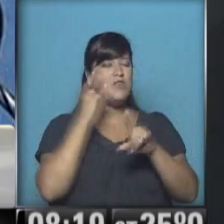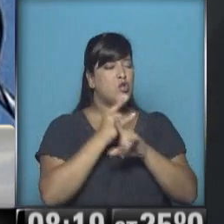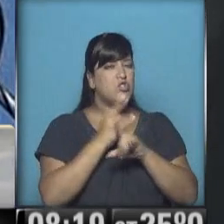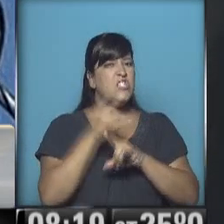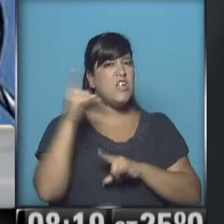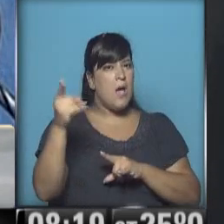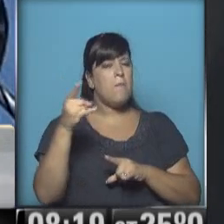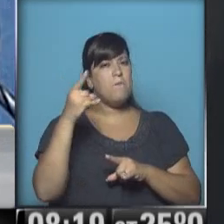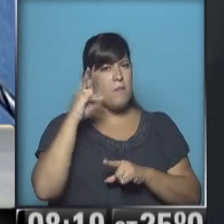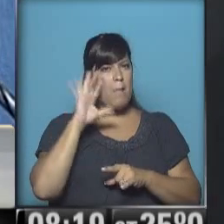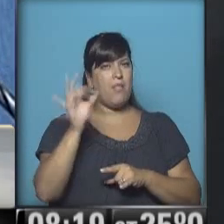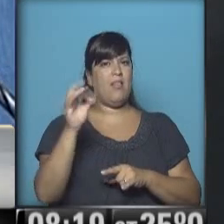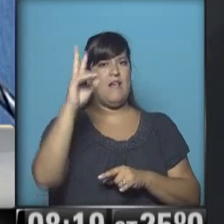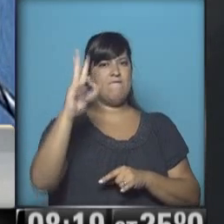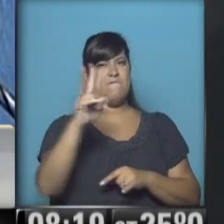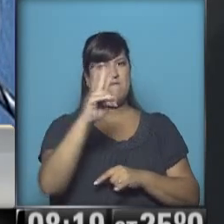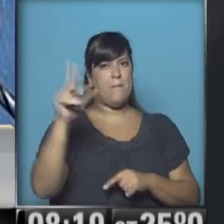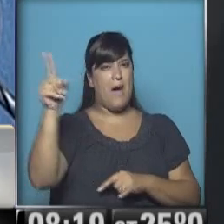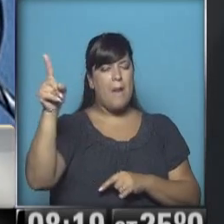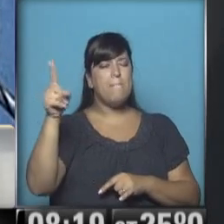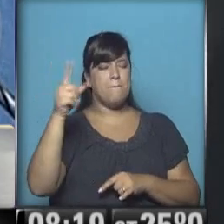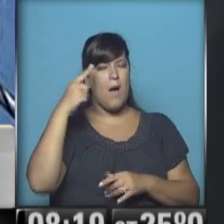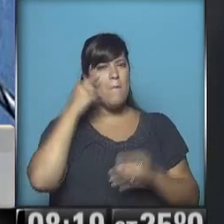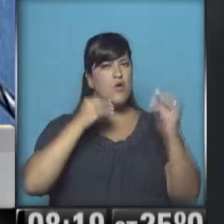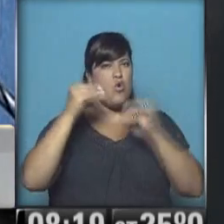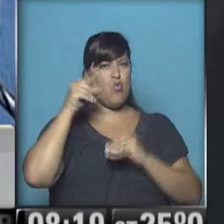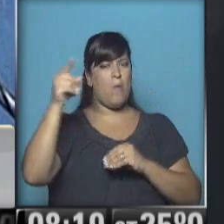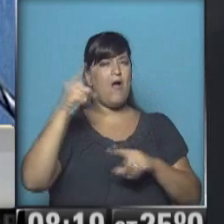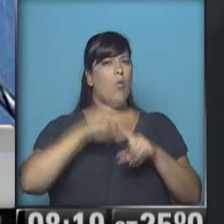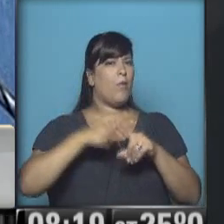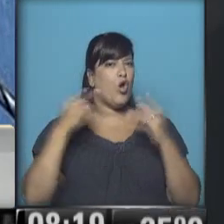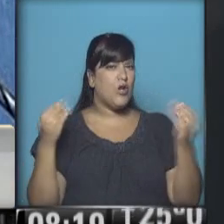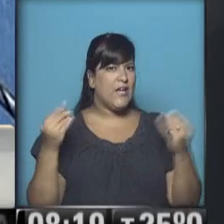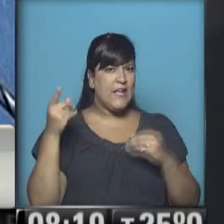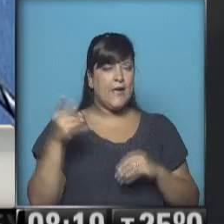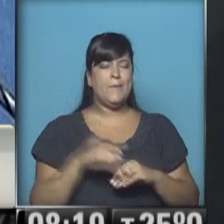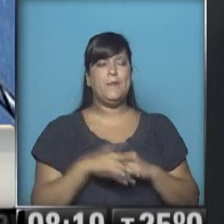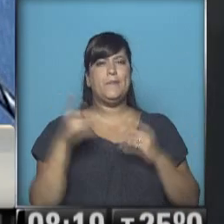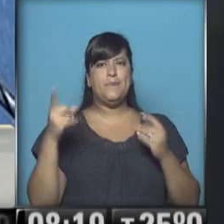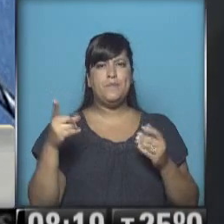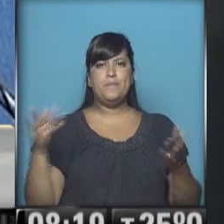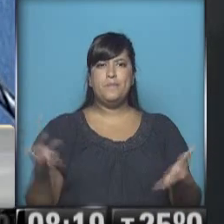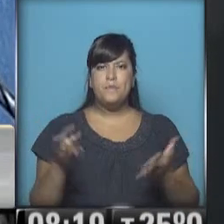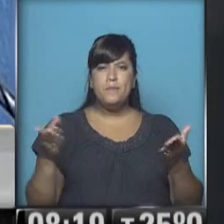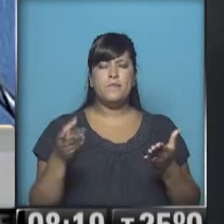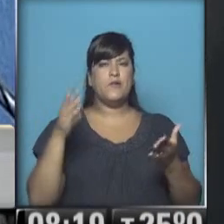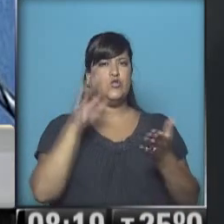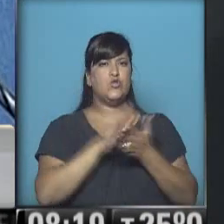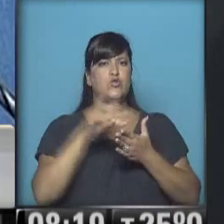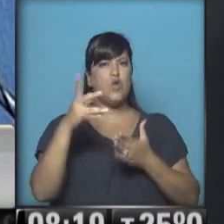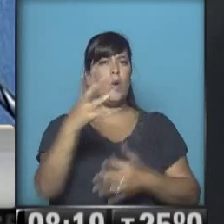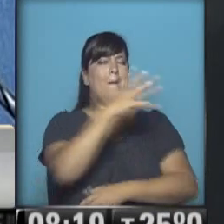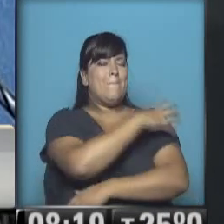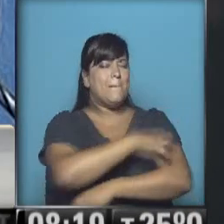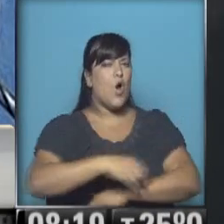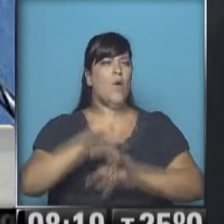mostrado su santidad el Papa Francisco han sido precisamente promover la opción preferencial por los pobres